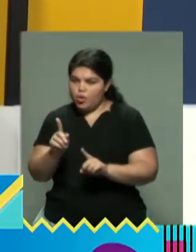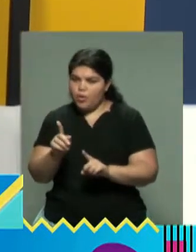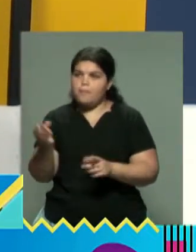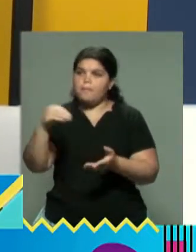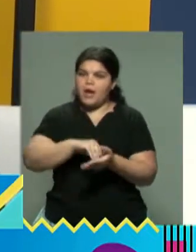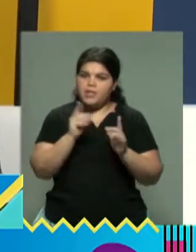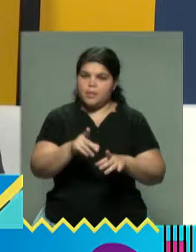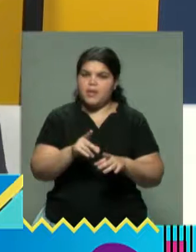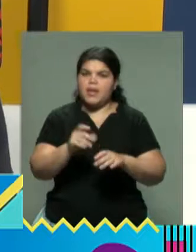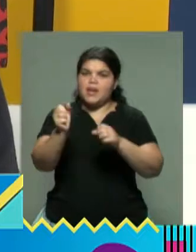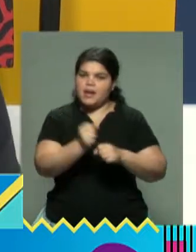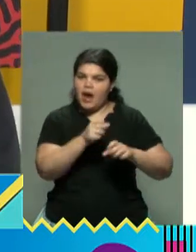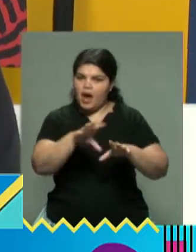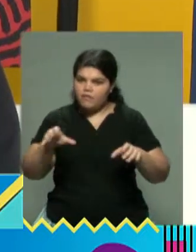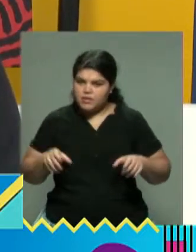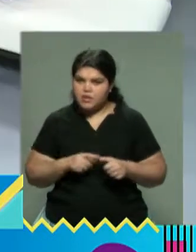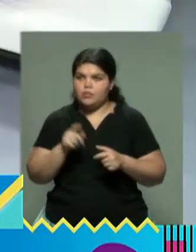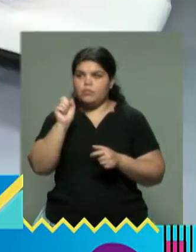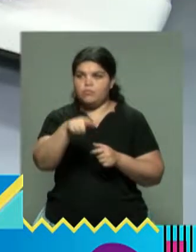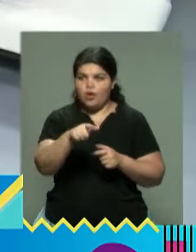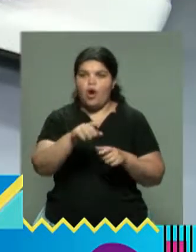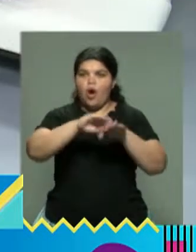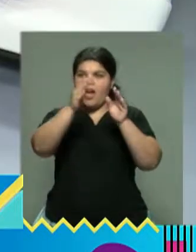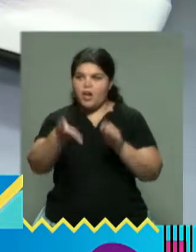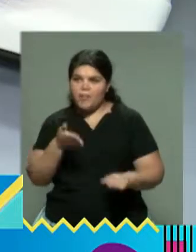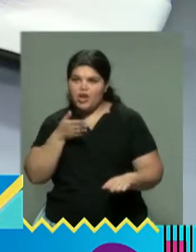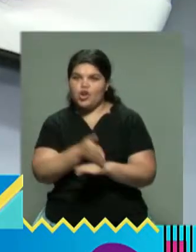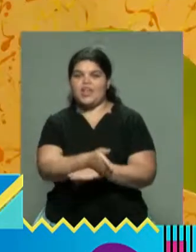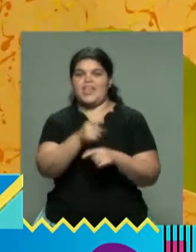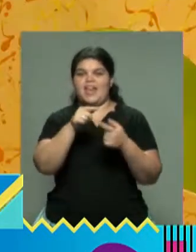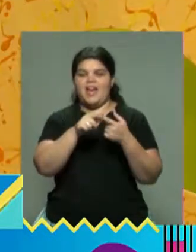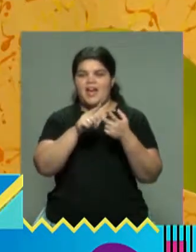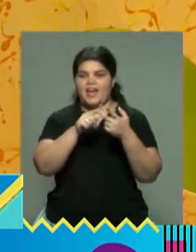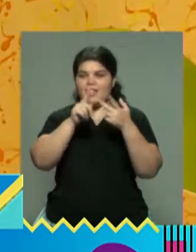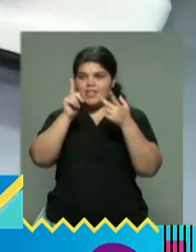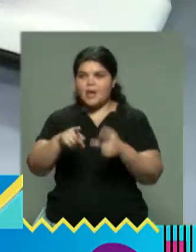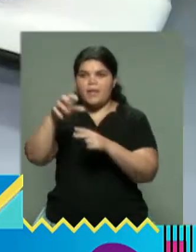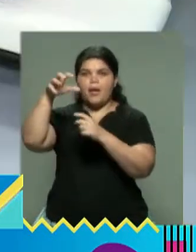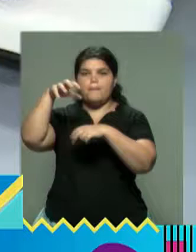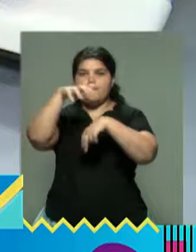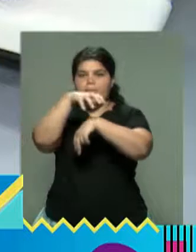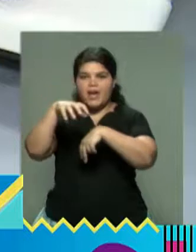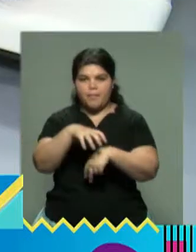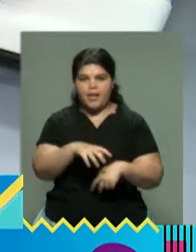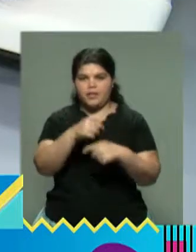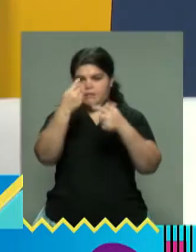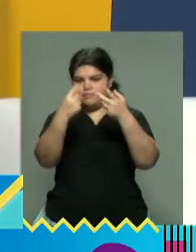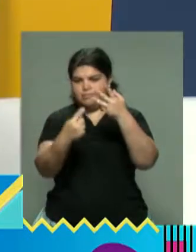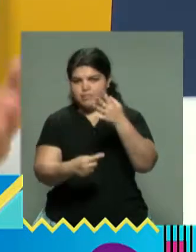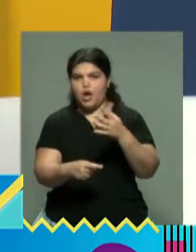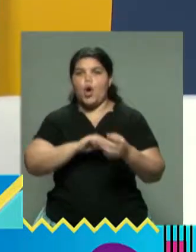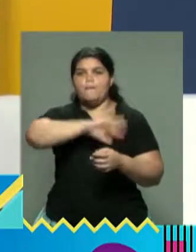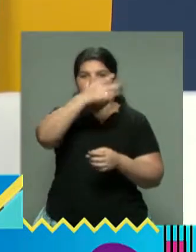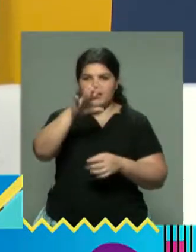y por eso no existían estos seguros, pero hoy en día ya lo están tomando en cuenta. ¿Por qué? Porque al paso de lo que busquen,